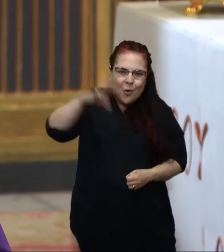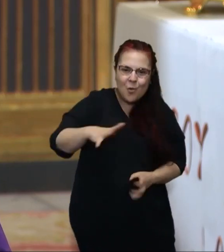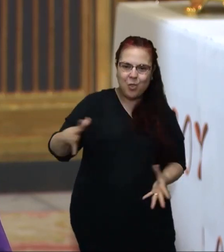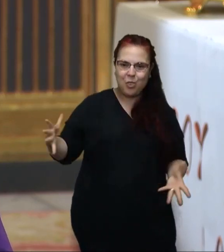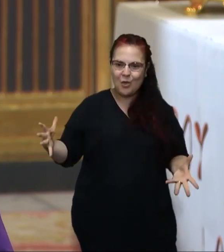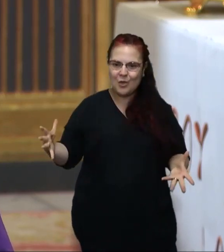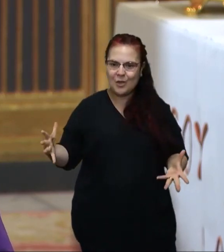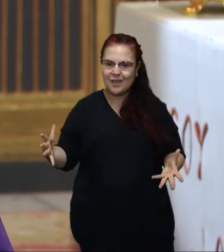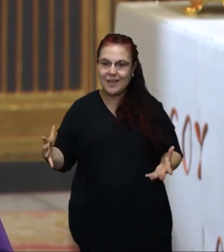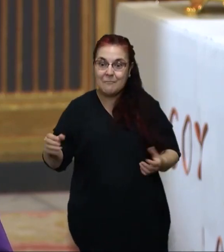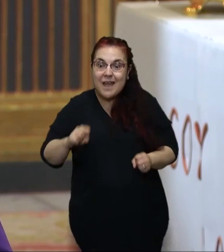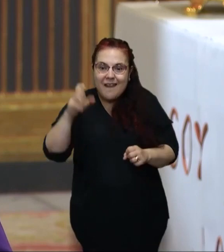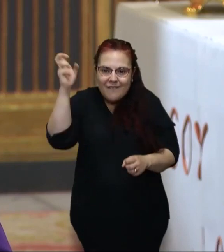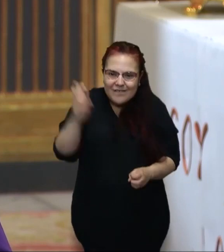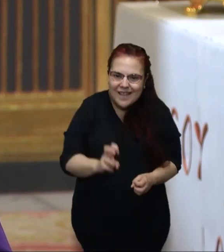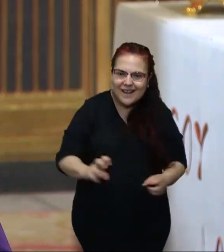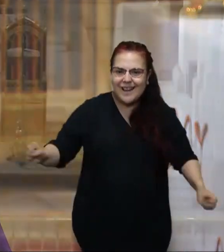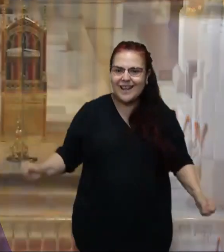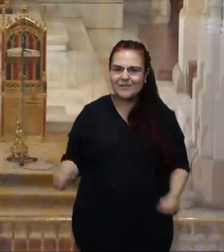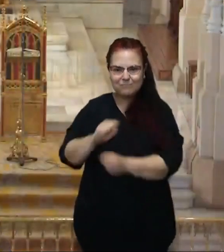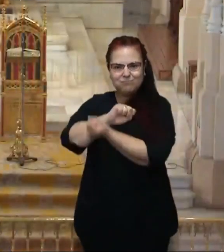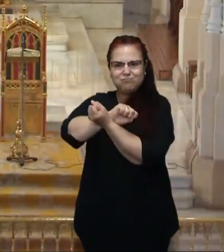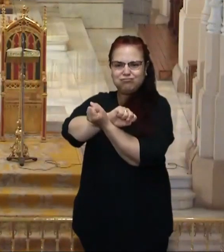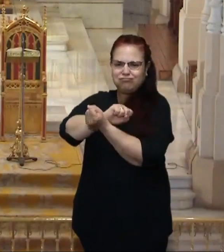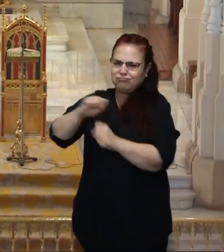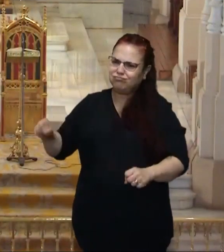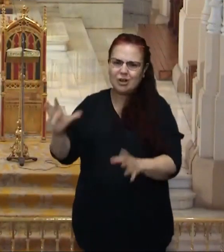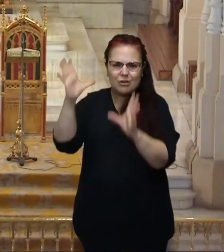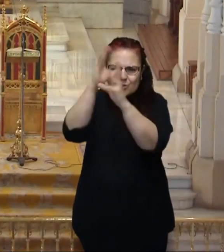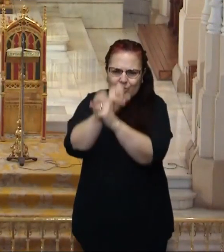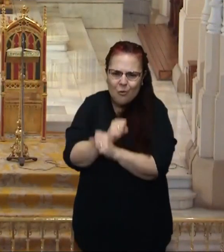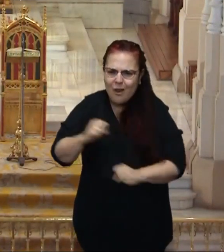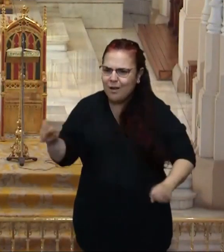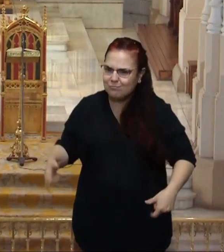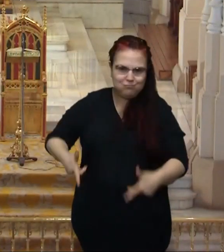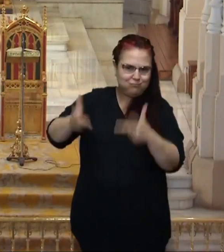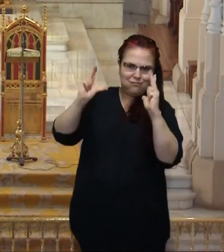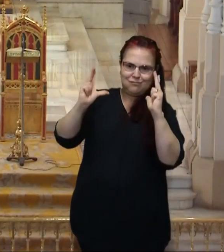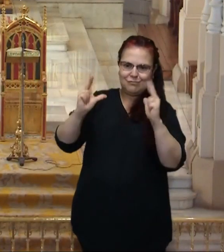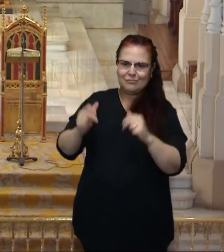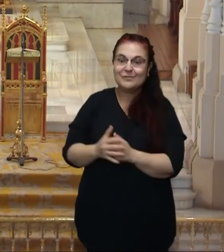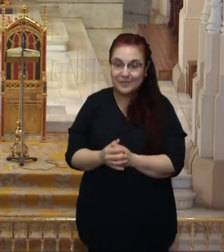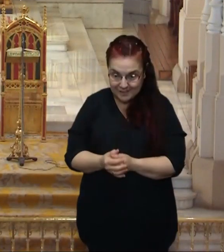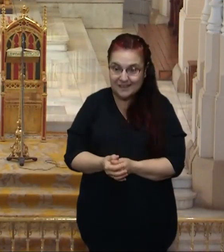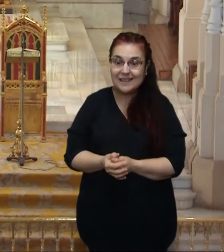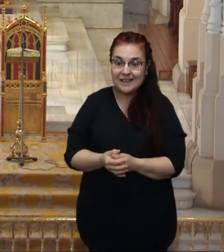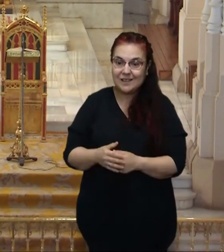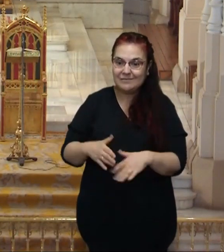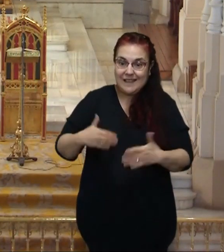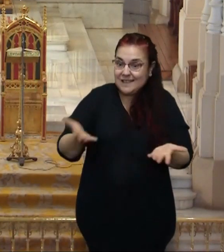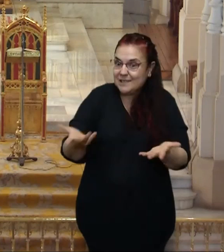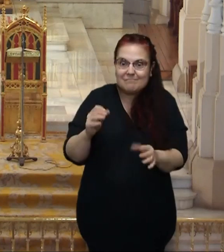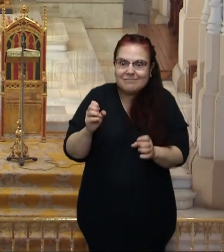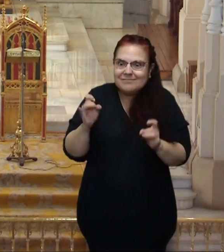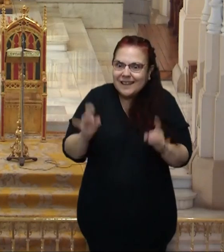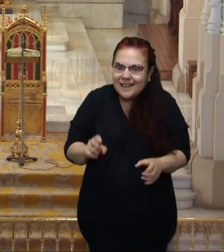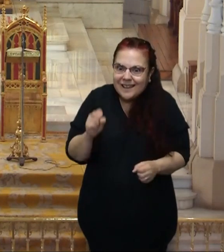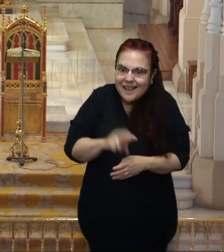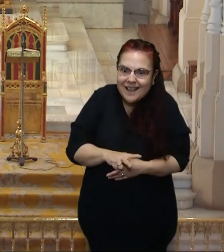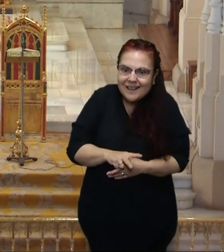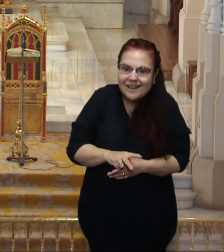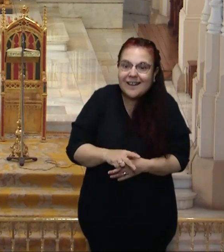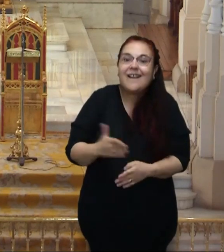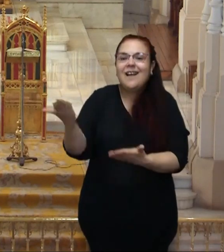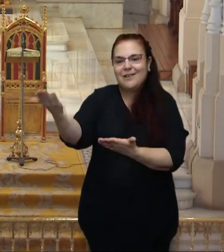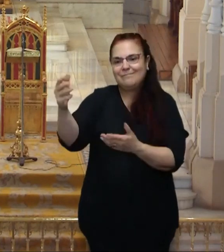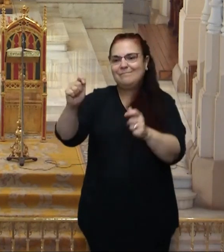el que viene a liberar de las cadenas, de la oscuridad, para dar luz a los demás. En definitiva, es aquel que viene a transmitir